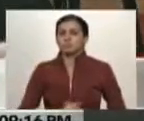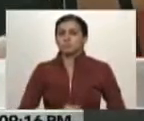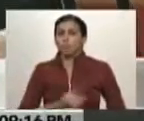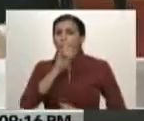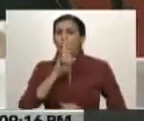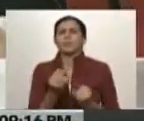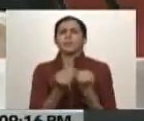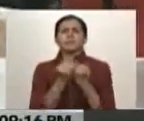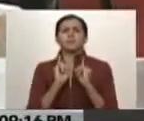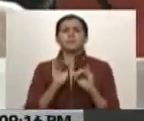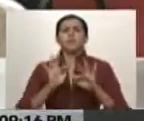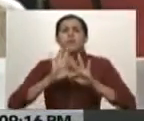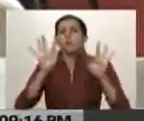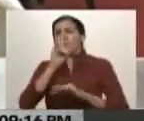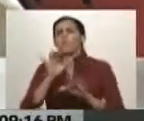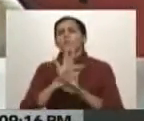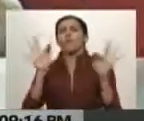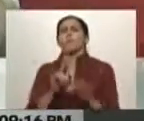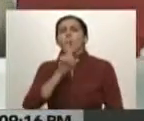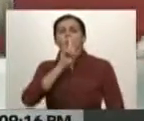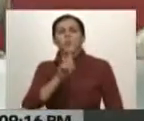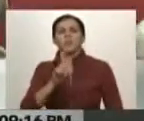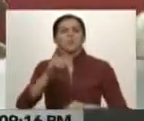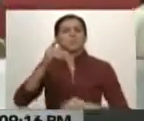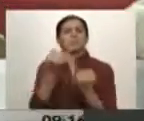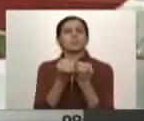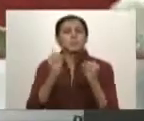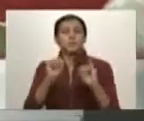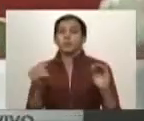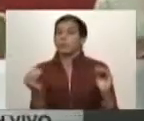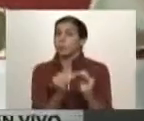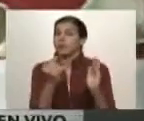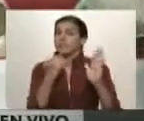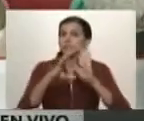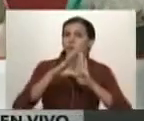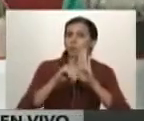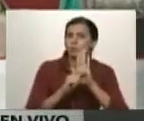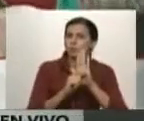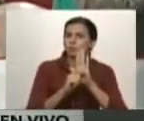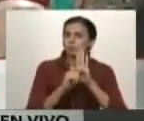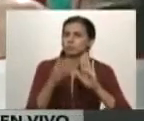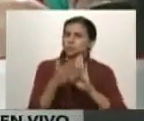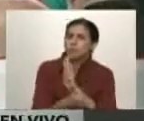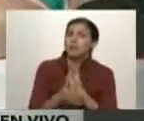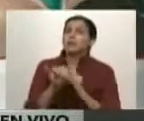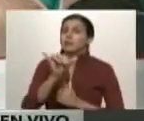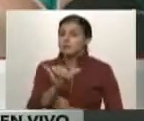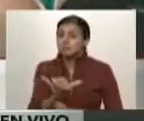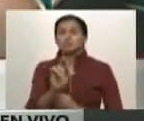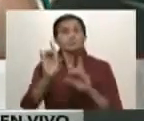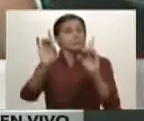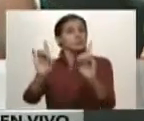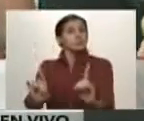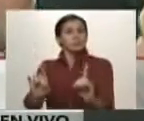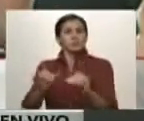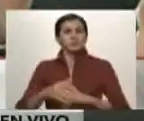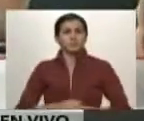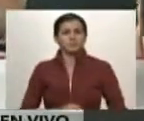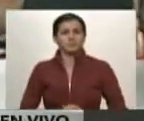que tiene estipulada en la constitución y a decidir